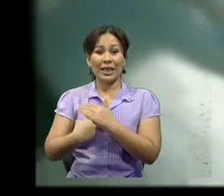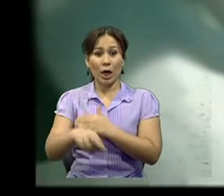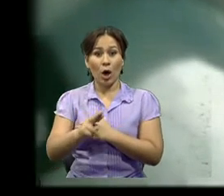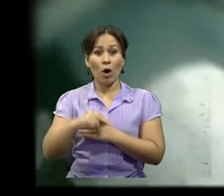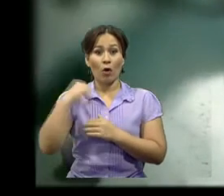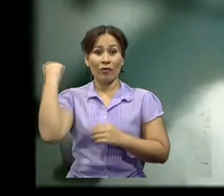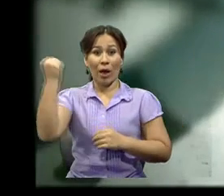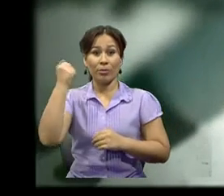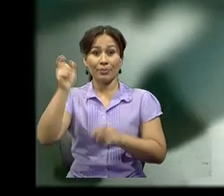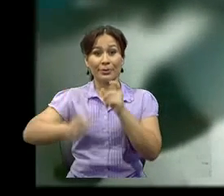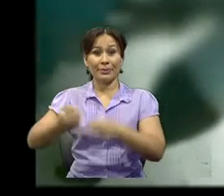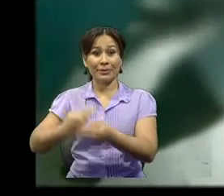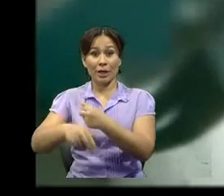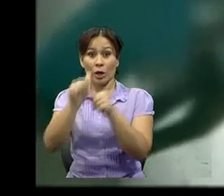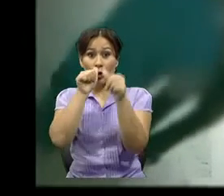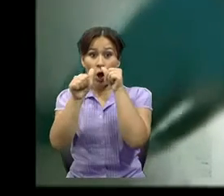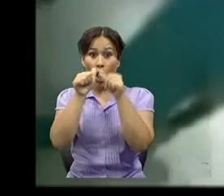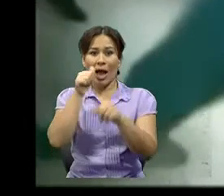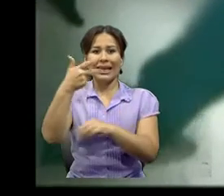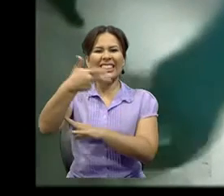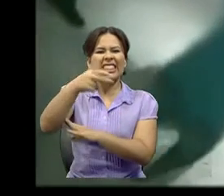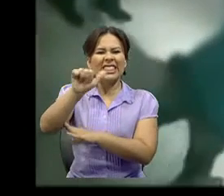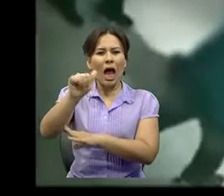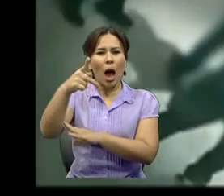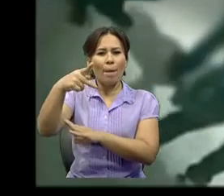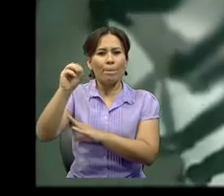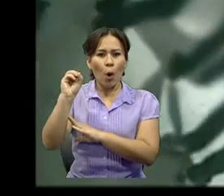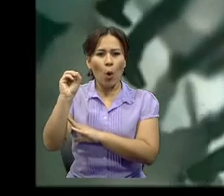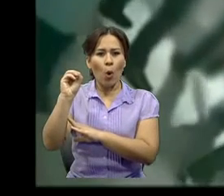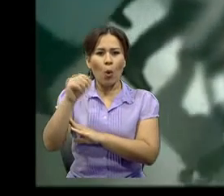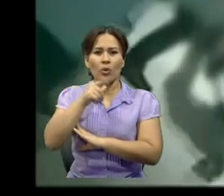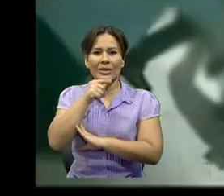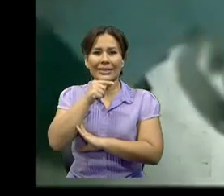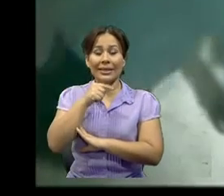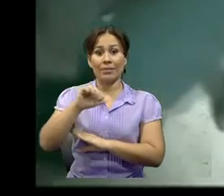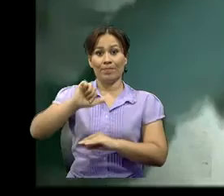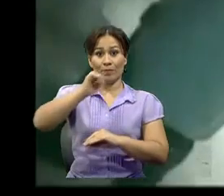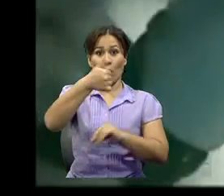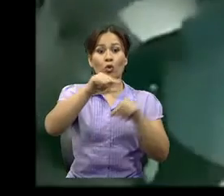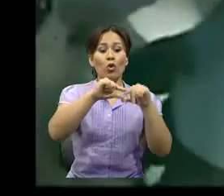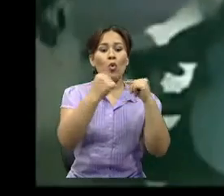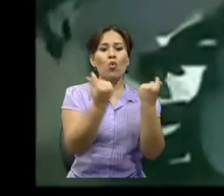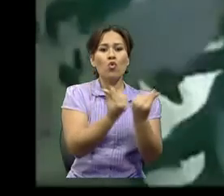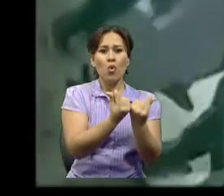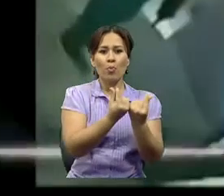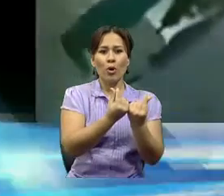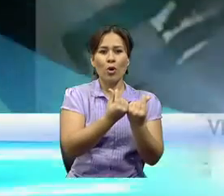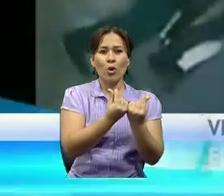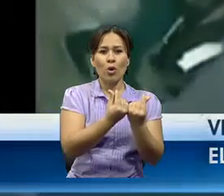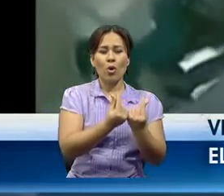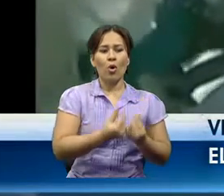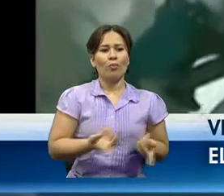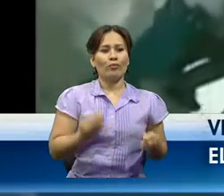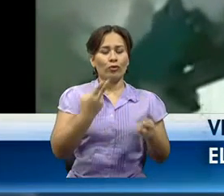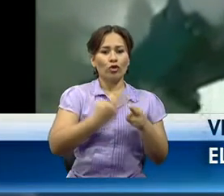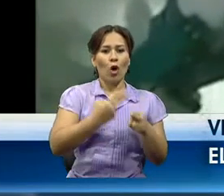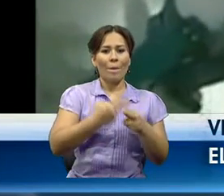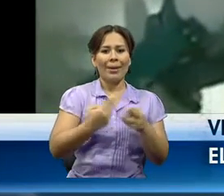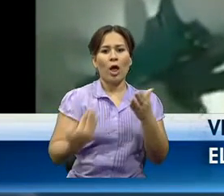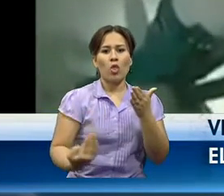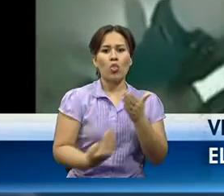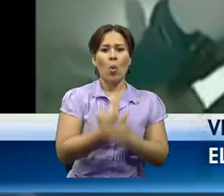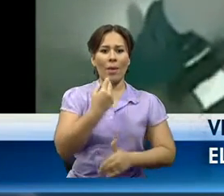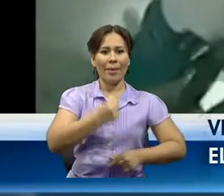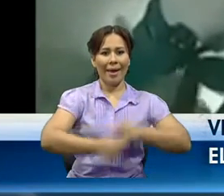Al momento, la Fiscalía General de México presume que habría sido el cartel de Jalisco Nueva Generación la agrupación responsable del